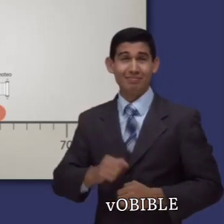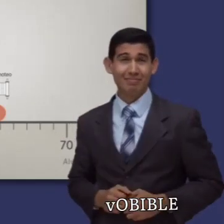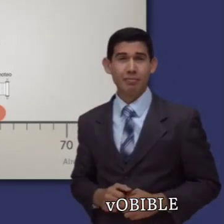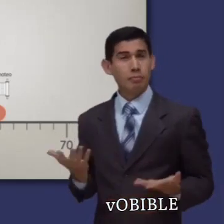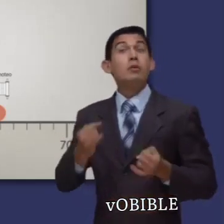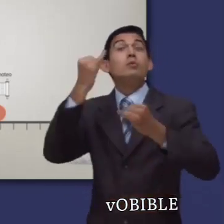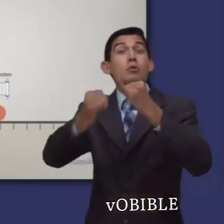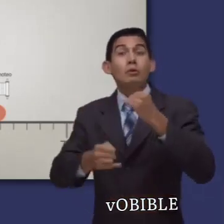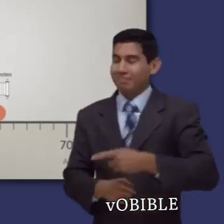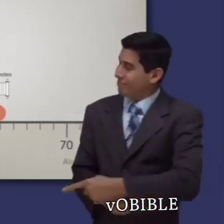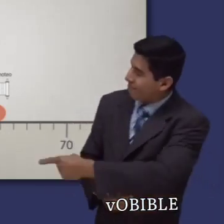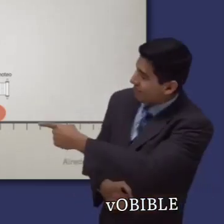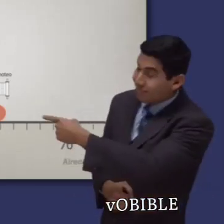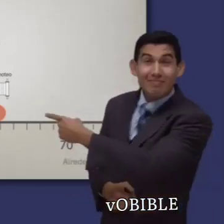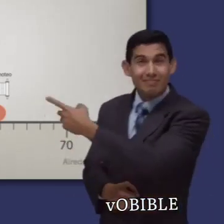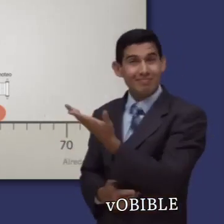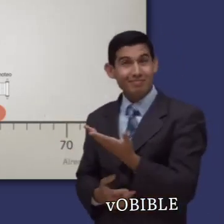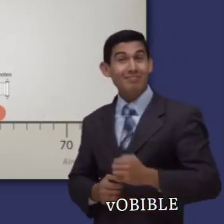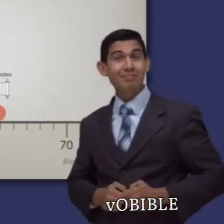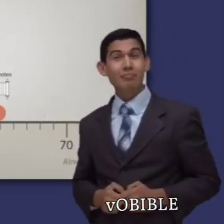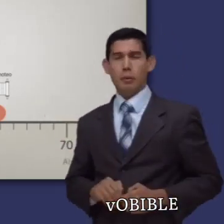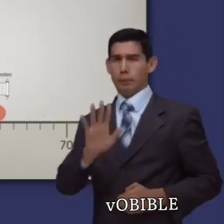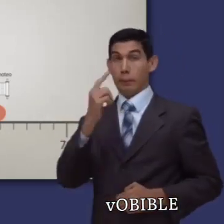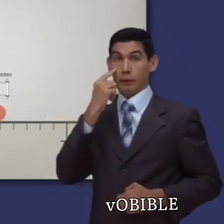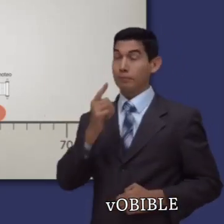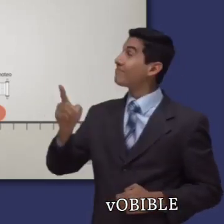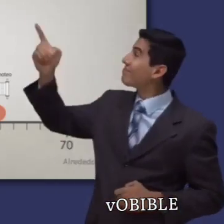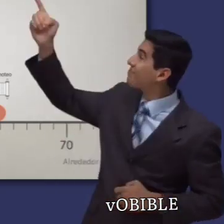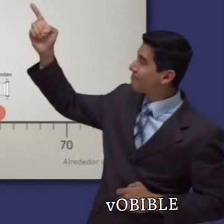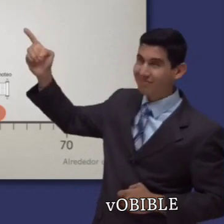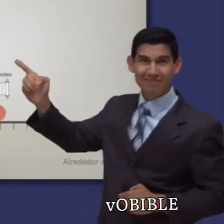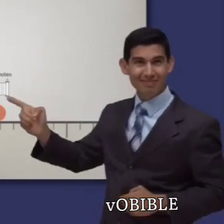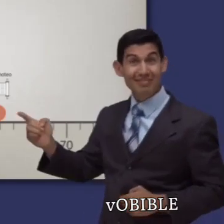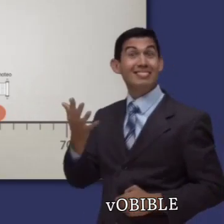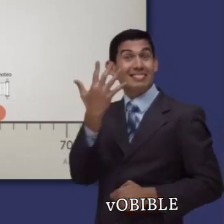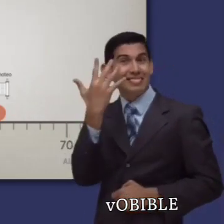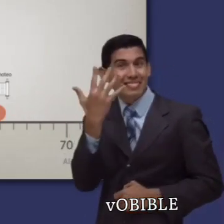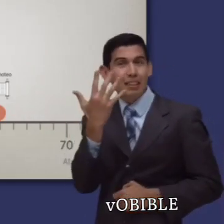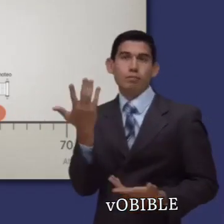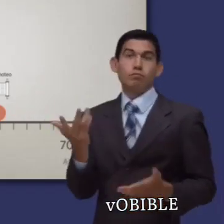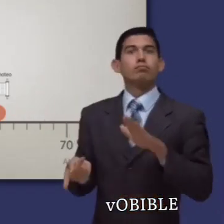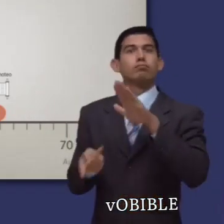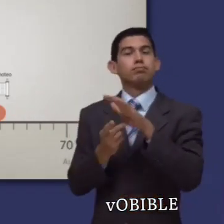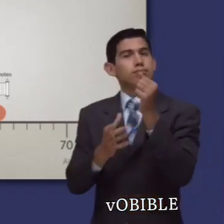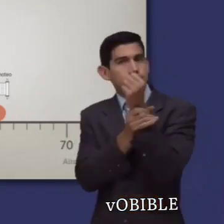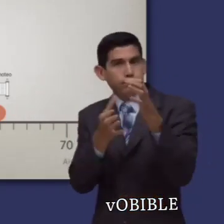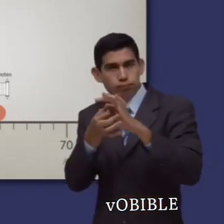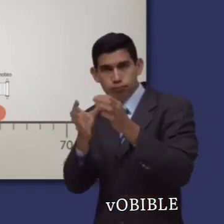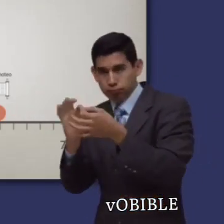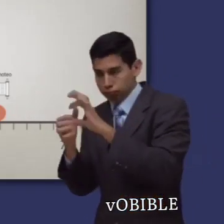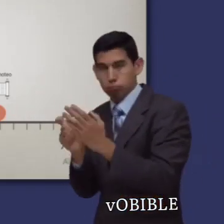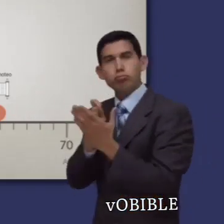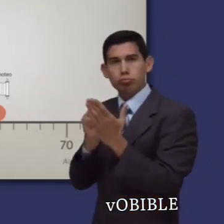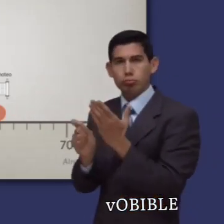escribió durante un periodo de unos 15 años. Escribió al menos 5 de esas cartas durante sus